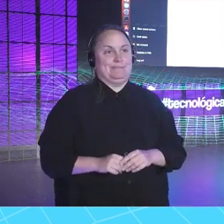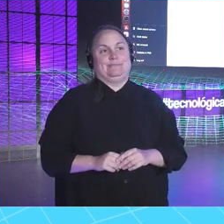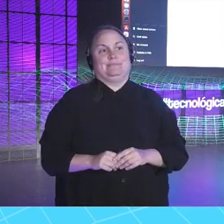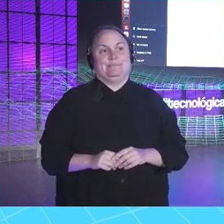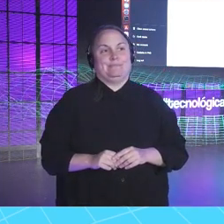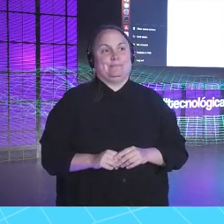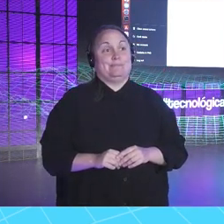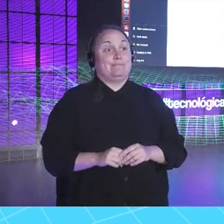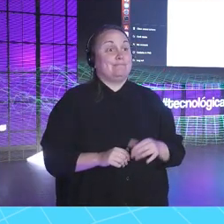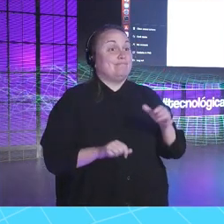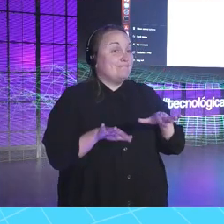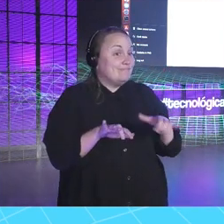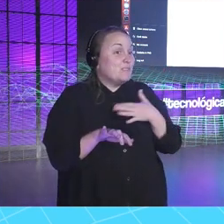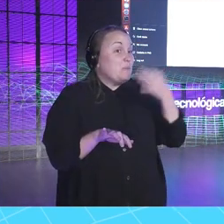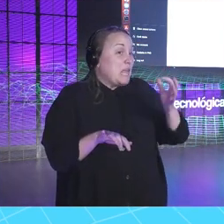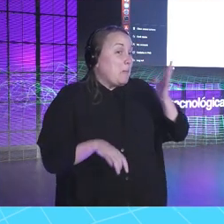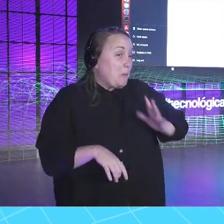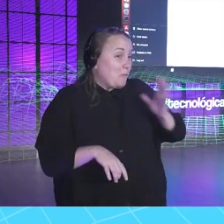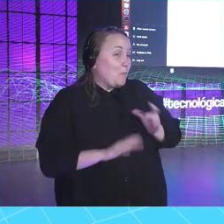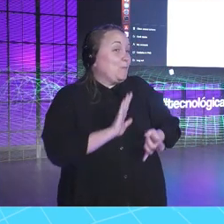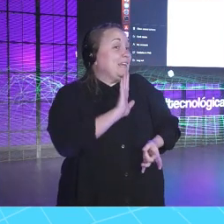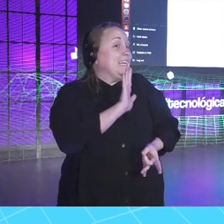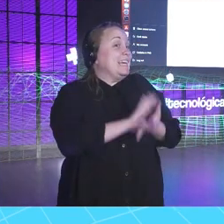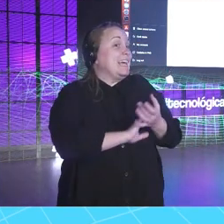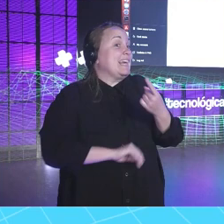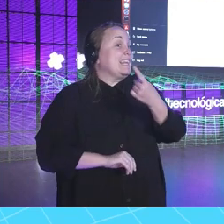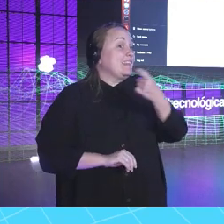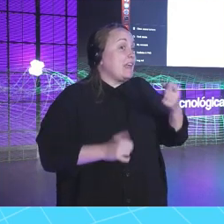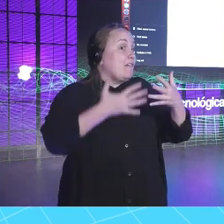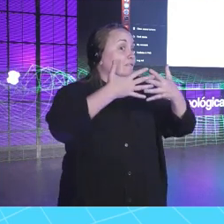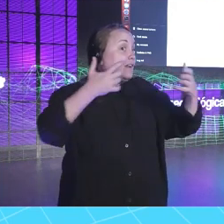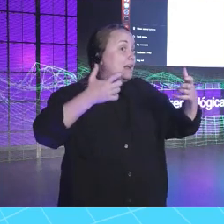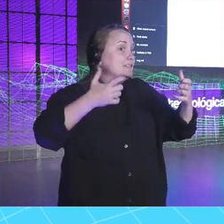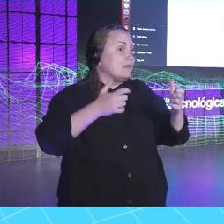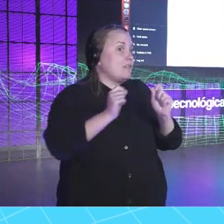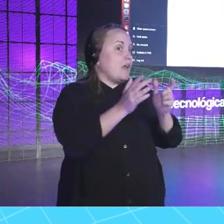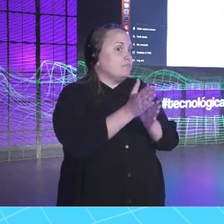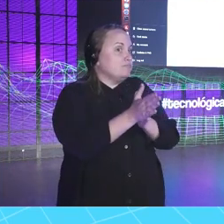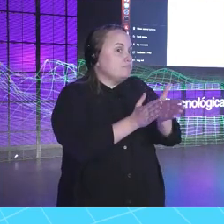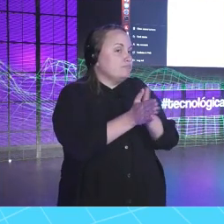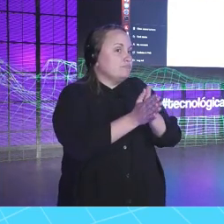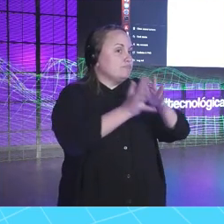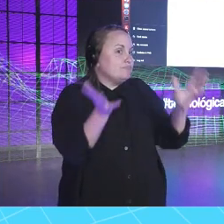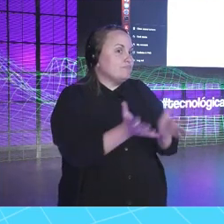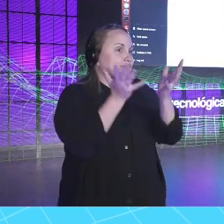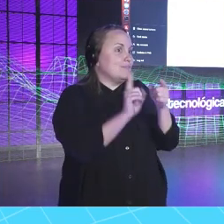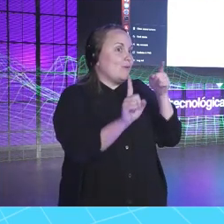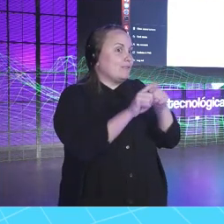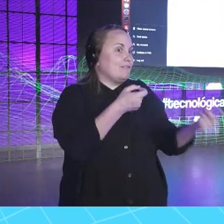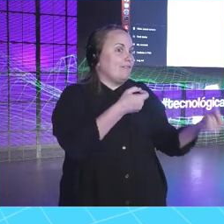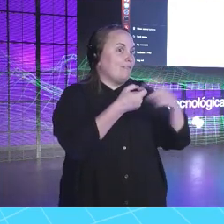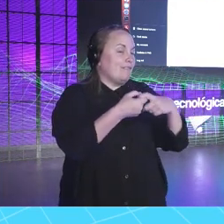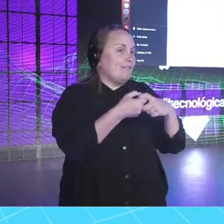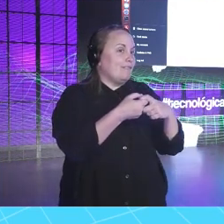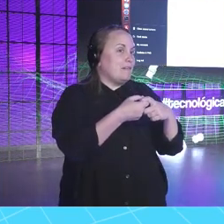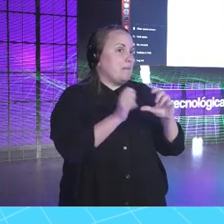podrías por favor generar 100 frases motivacionales para los primeros